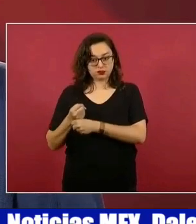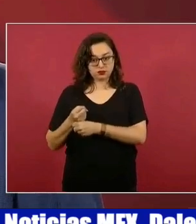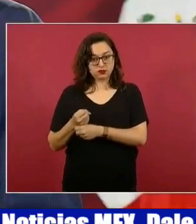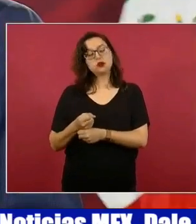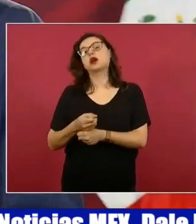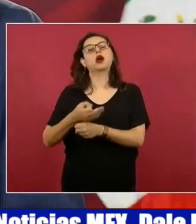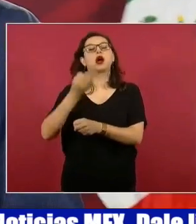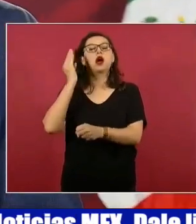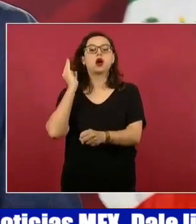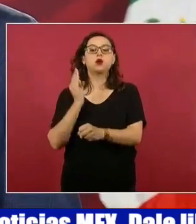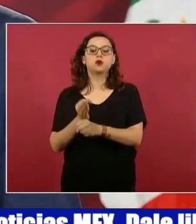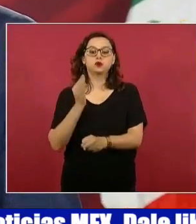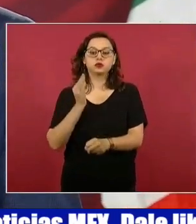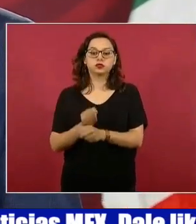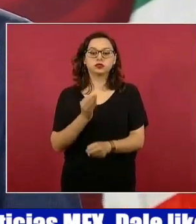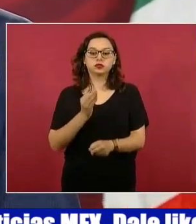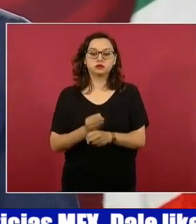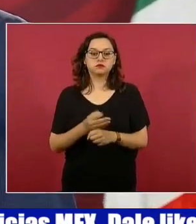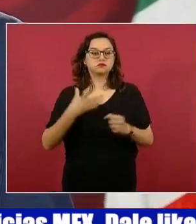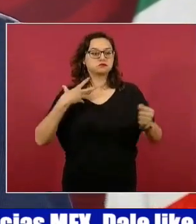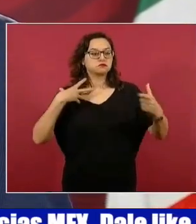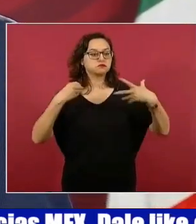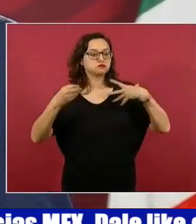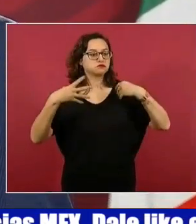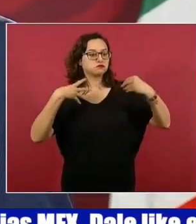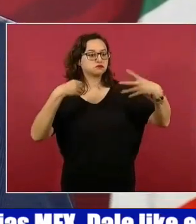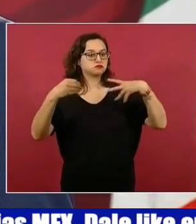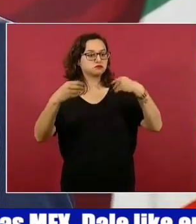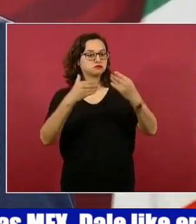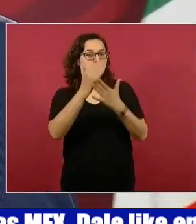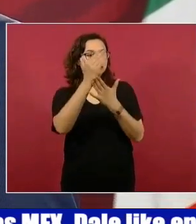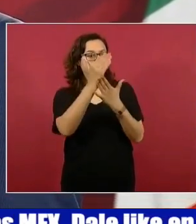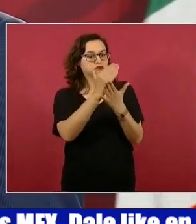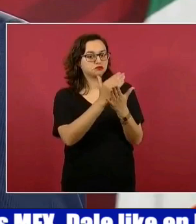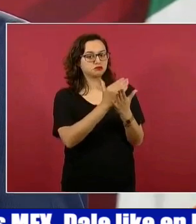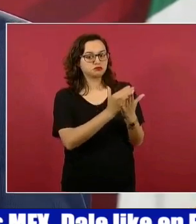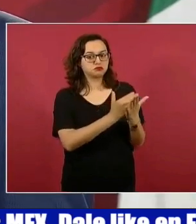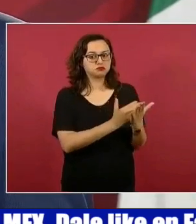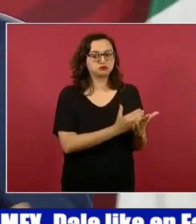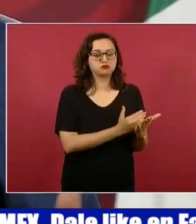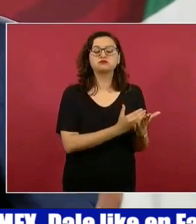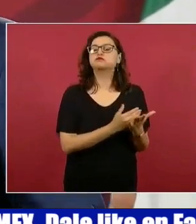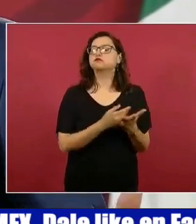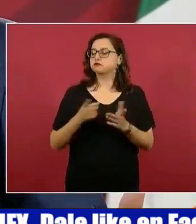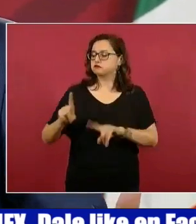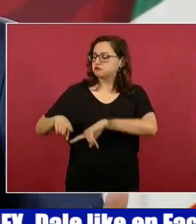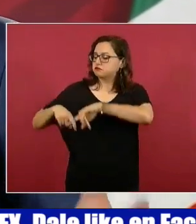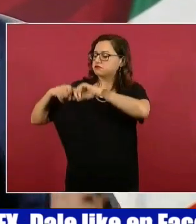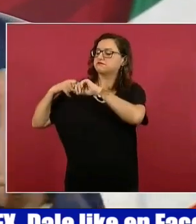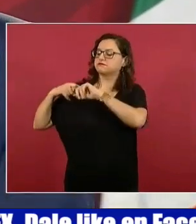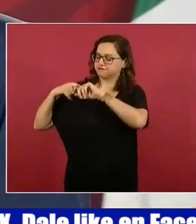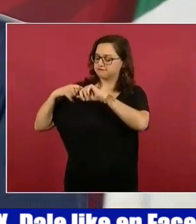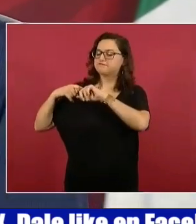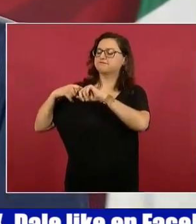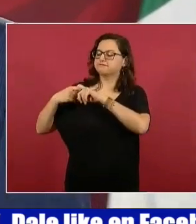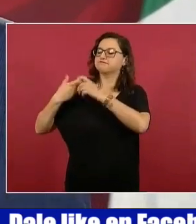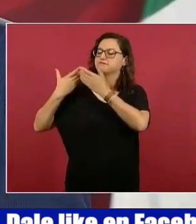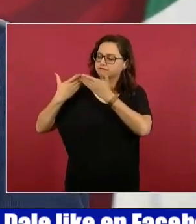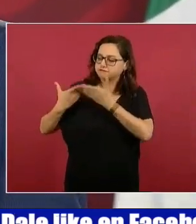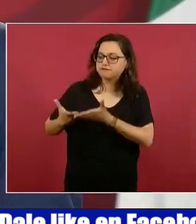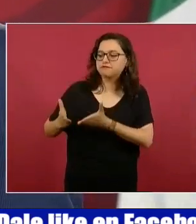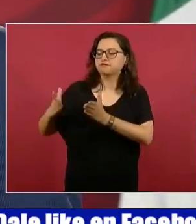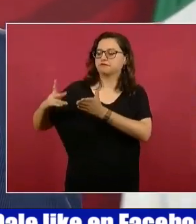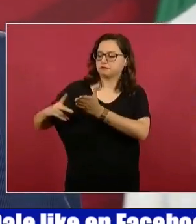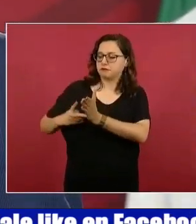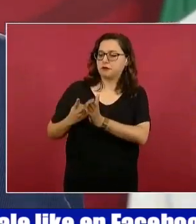avanzar, pues lo que quieren sus adversarios es que no hagan nada, que no se está chupando el dedo, que si